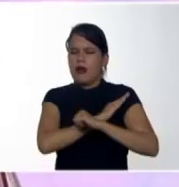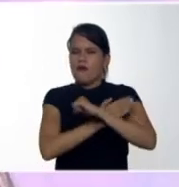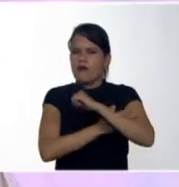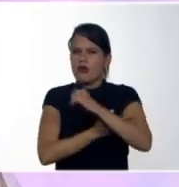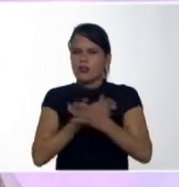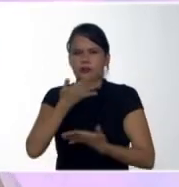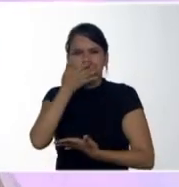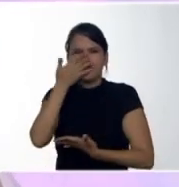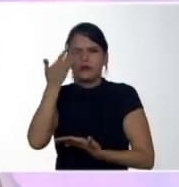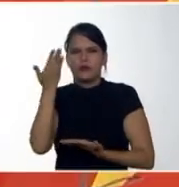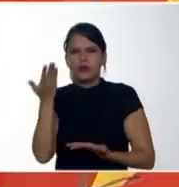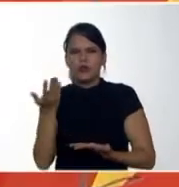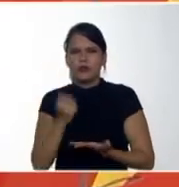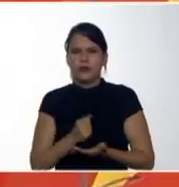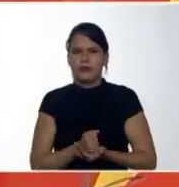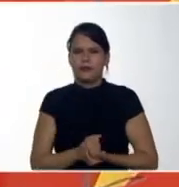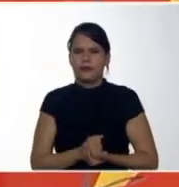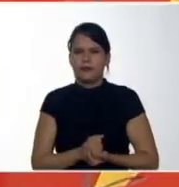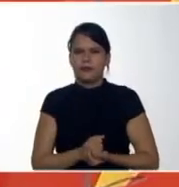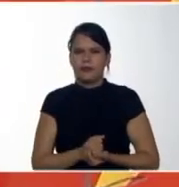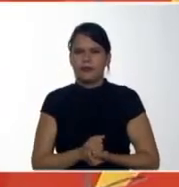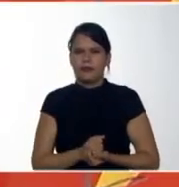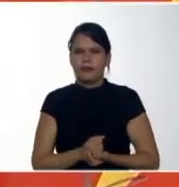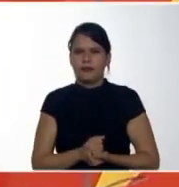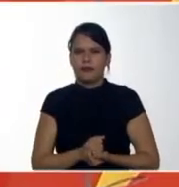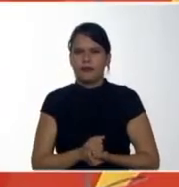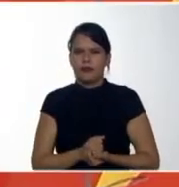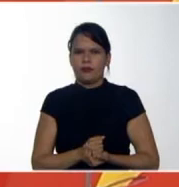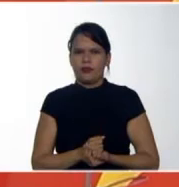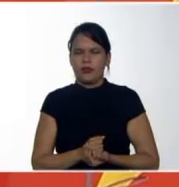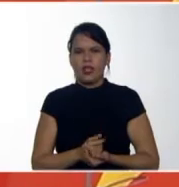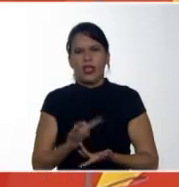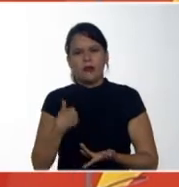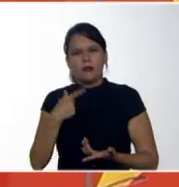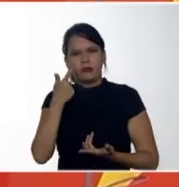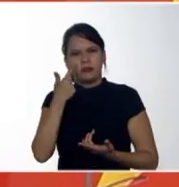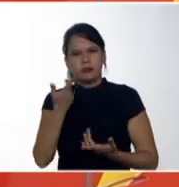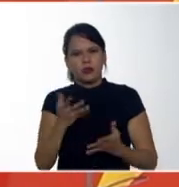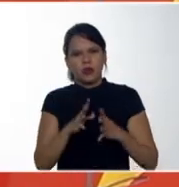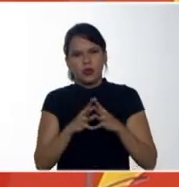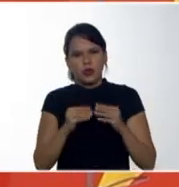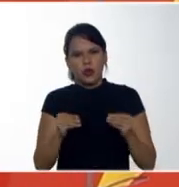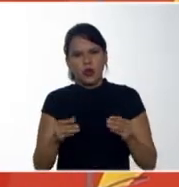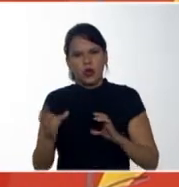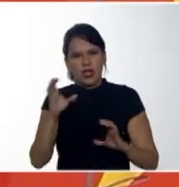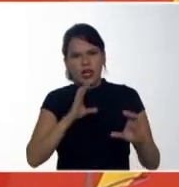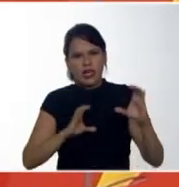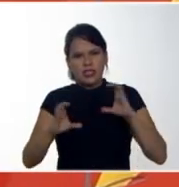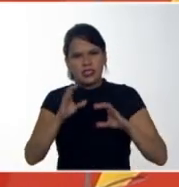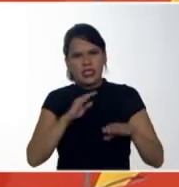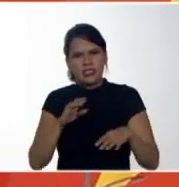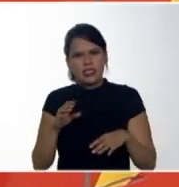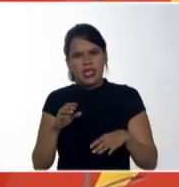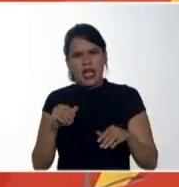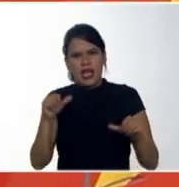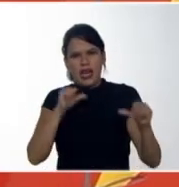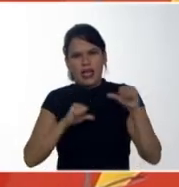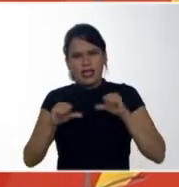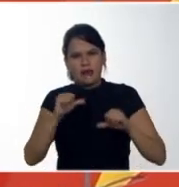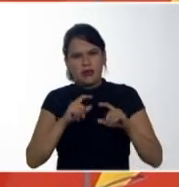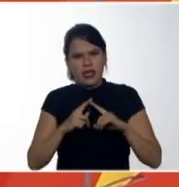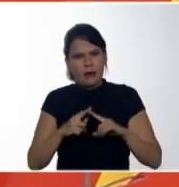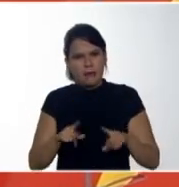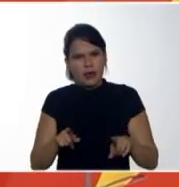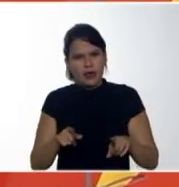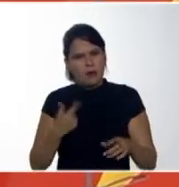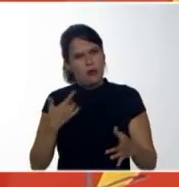sabía eso. Entonces, hemos dado como un recorrido de lo que es la ciencia, la química, pero vamos